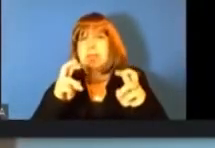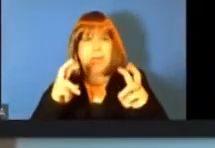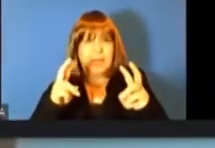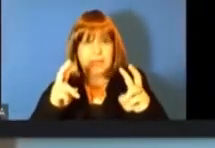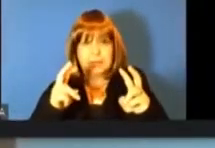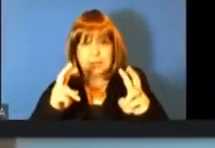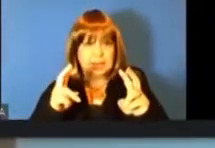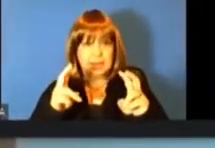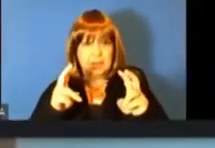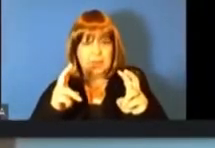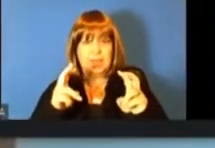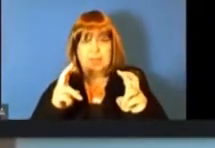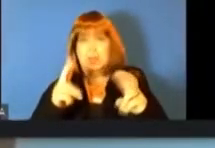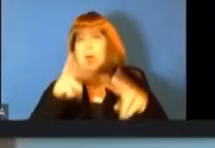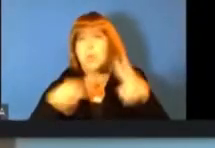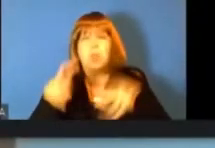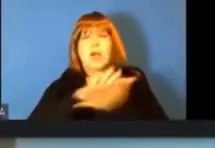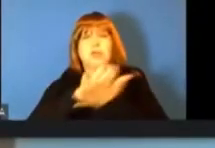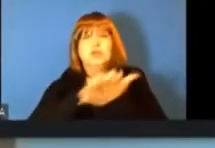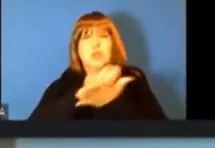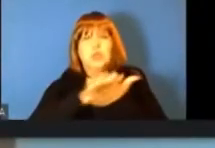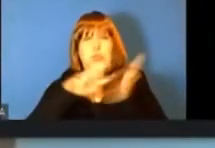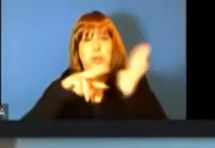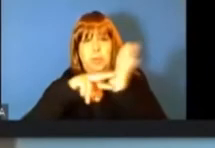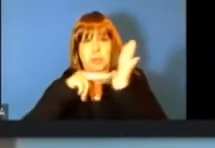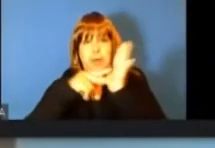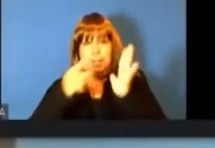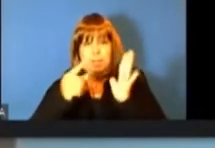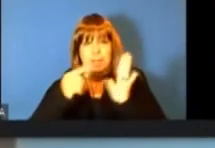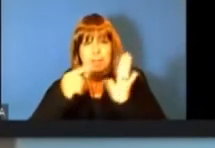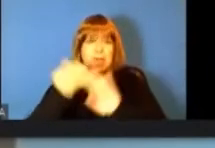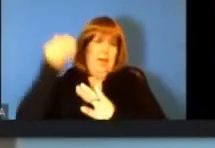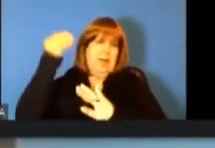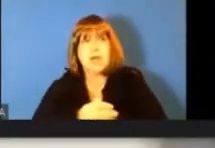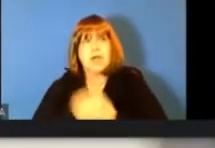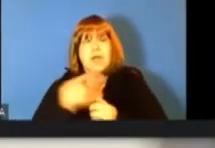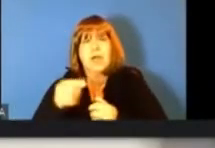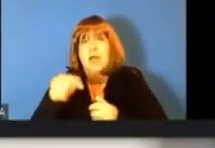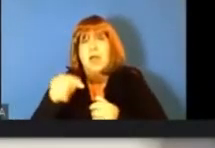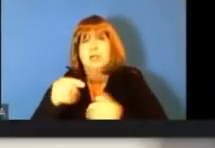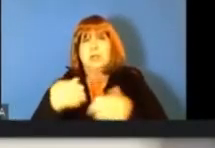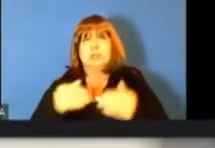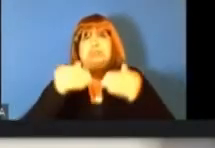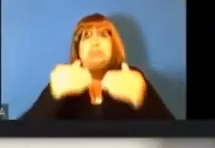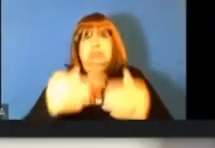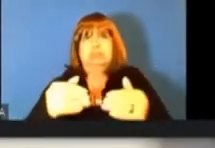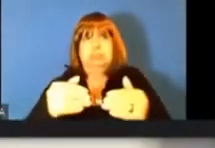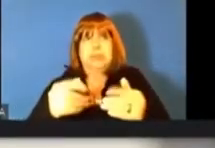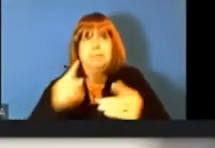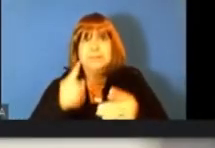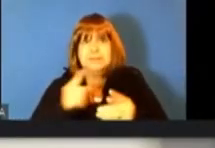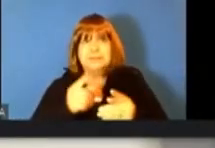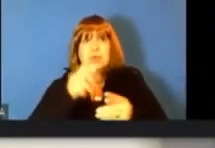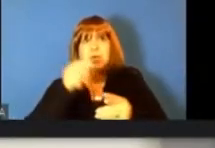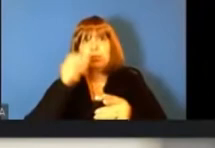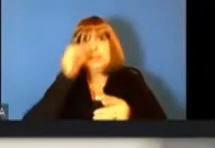algunas modificaciones, algunos cambios, que no fueron tomadas en cuenta por parte del oficialismo, que por lo tanto faltó diálogo y